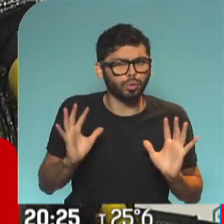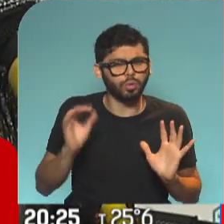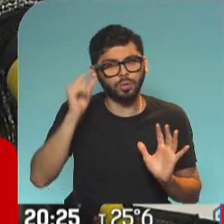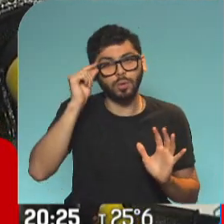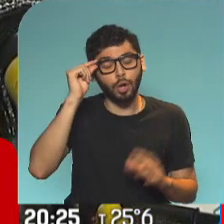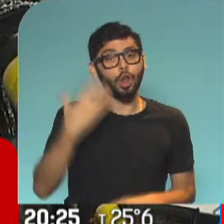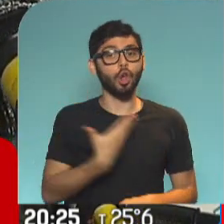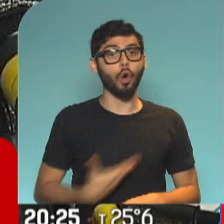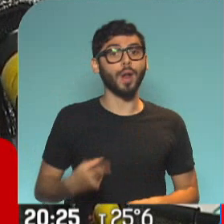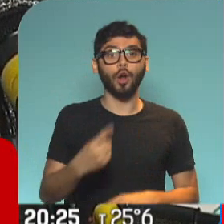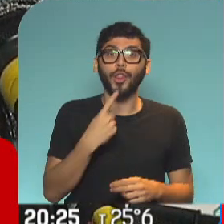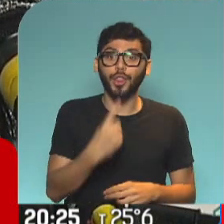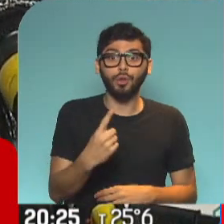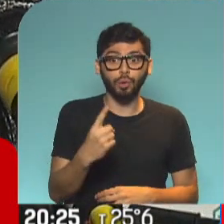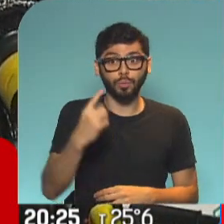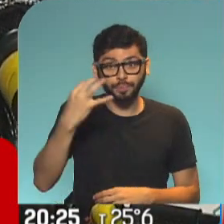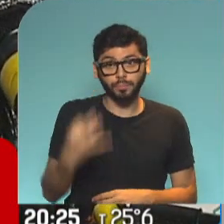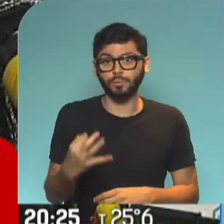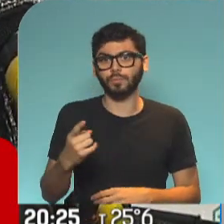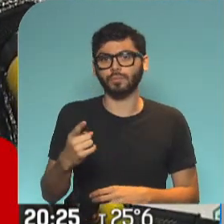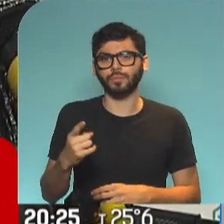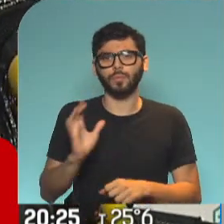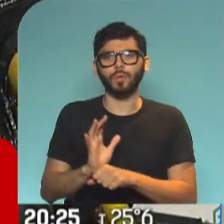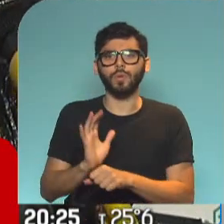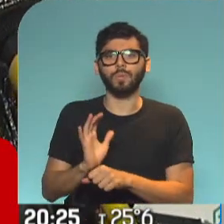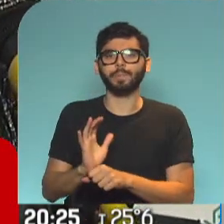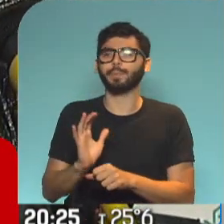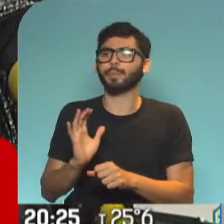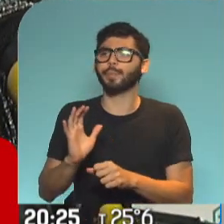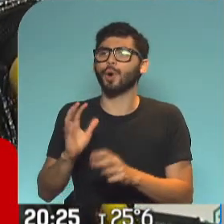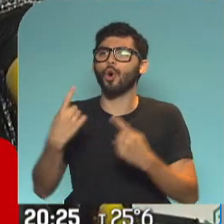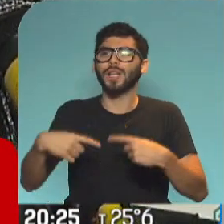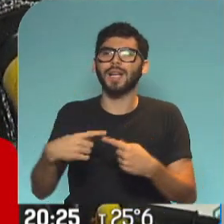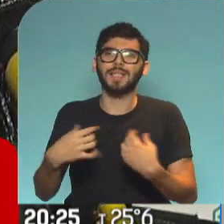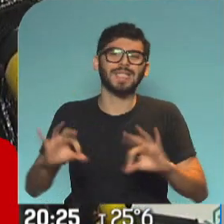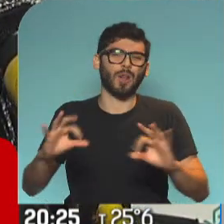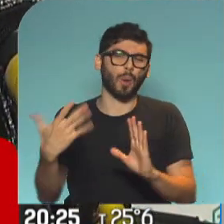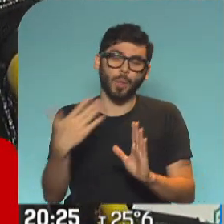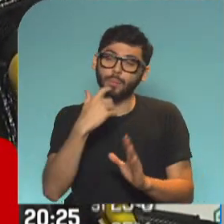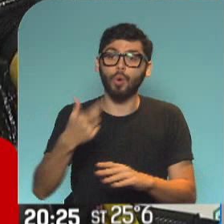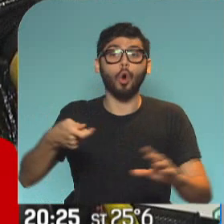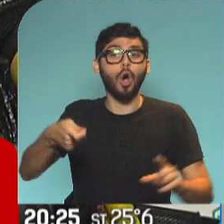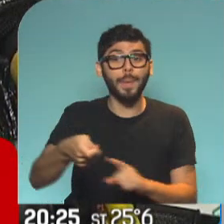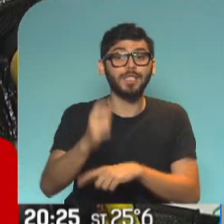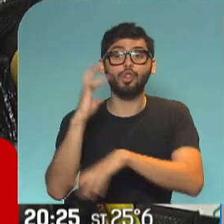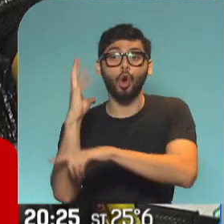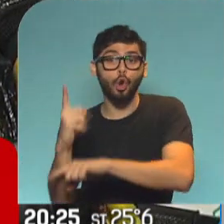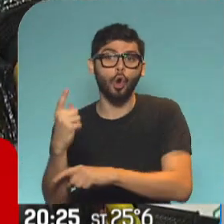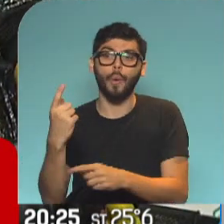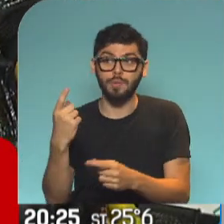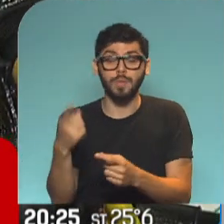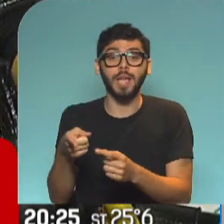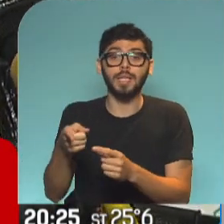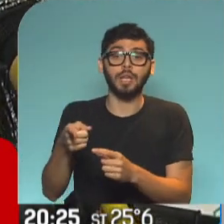El gobernador destacó que en lo que se conocen técnicamente como delitos prevenibles, los robos, los hurtos, los homicidios, una reducción del